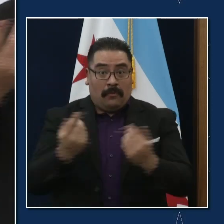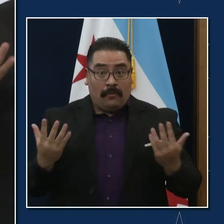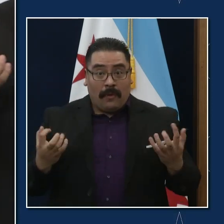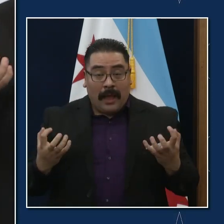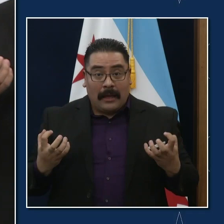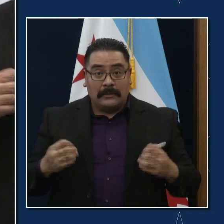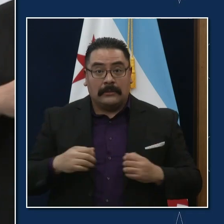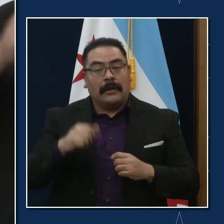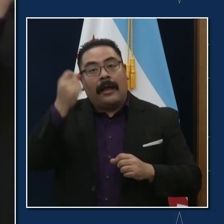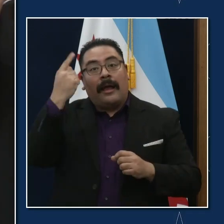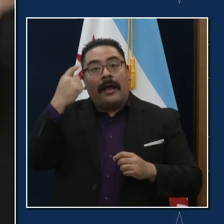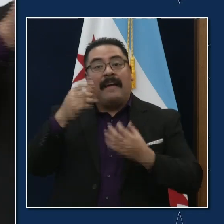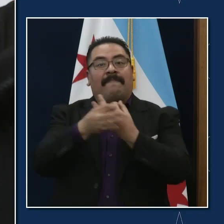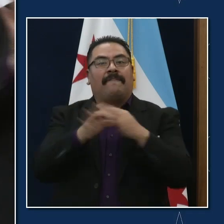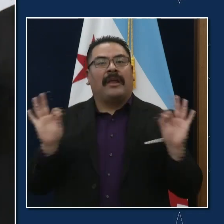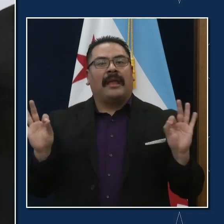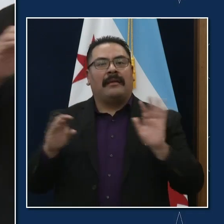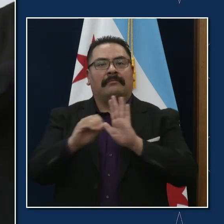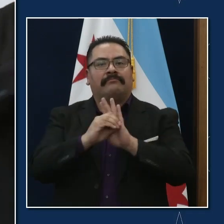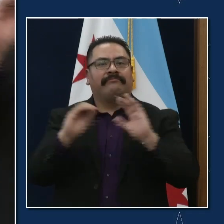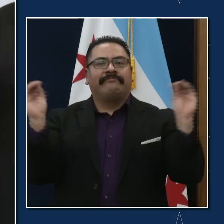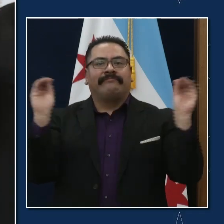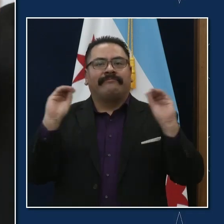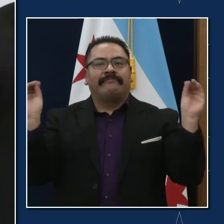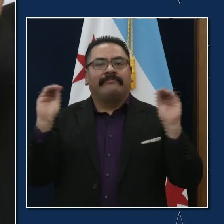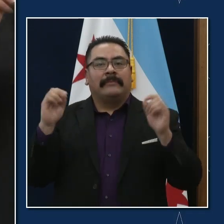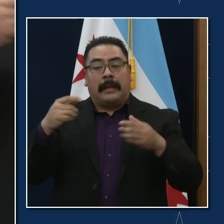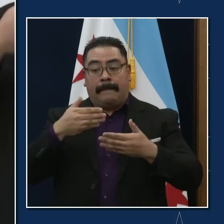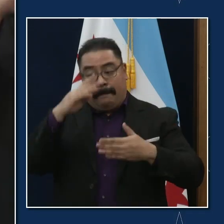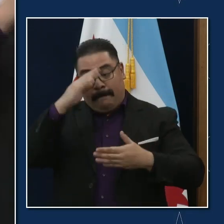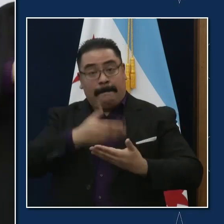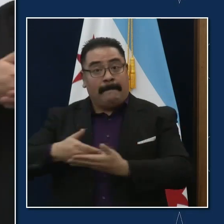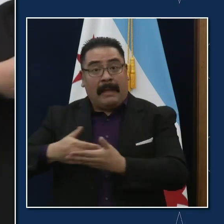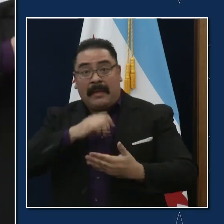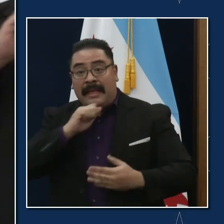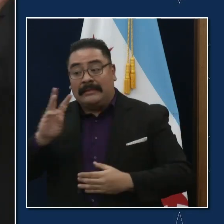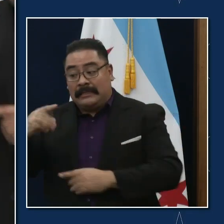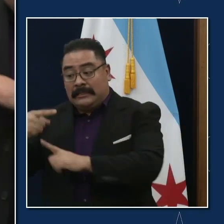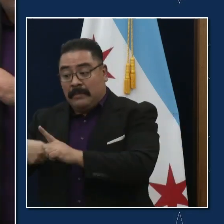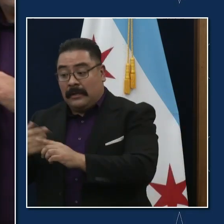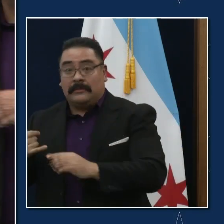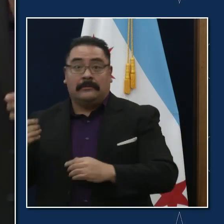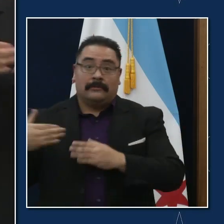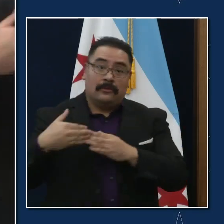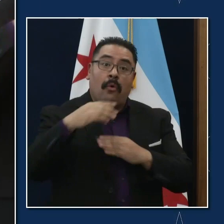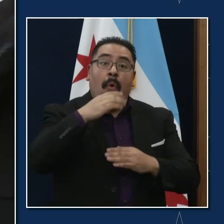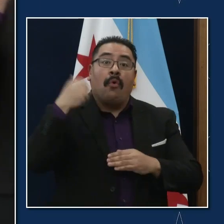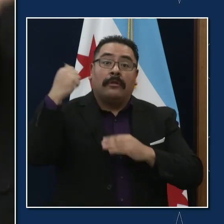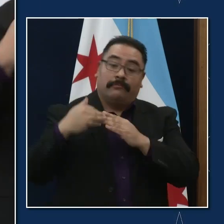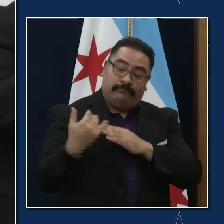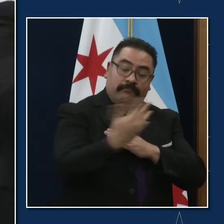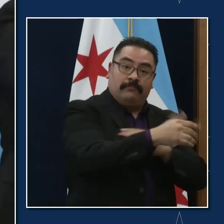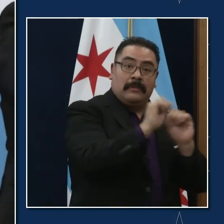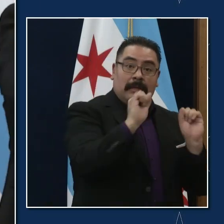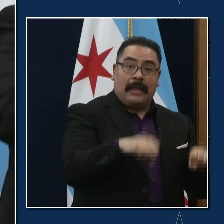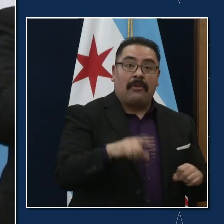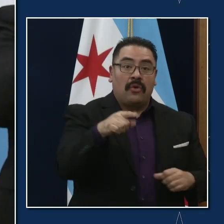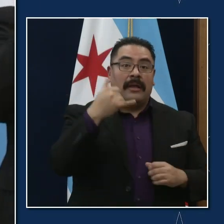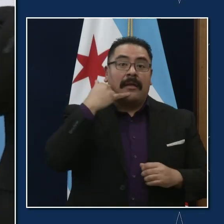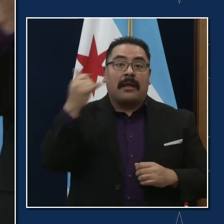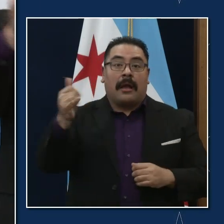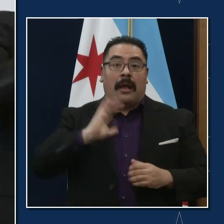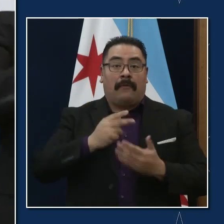acuérdense que continúan siendo gratis. De personas de 6 meses en adelante, puede llamar para el programa de Protege Chicago